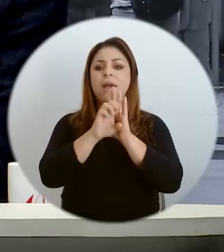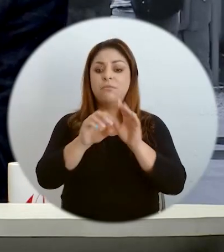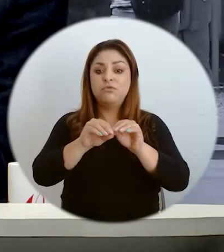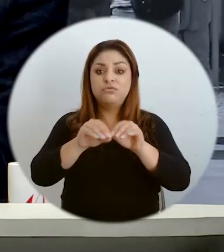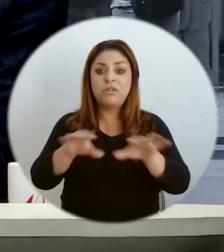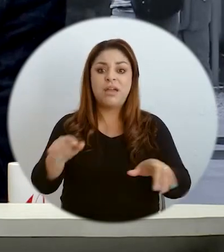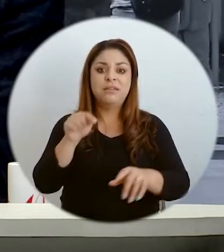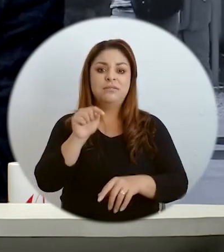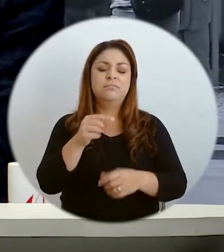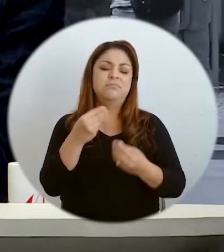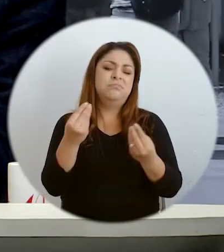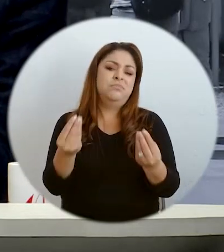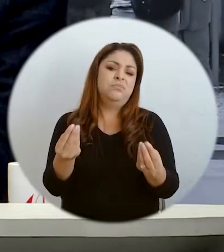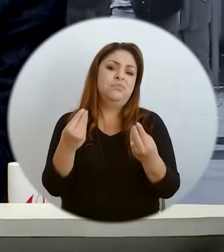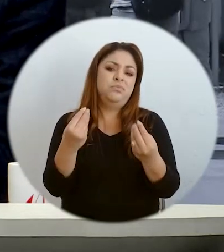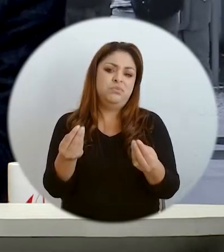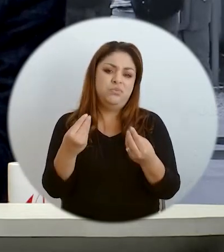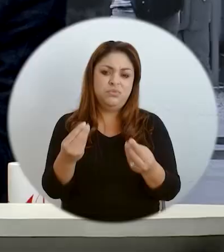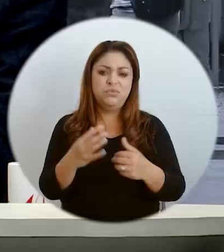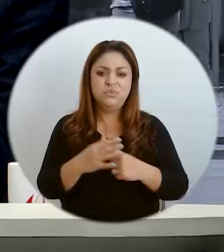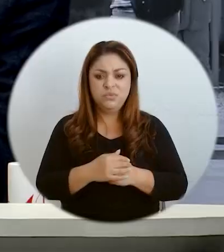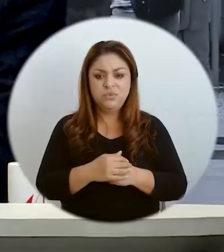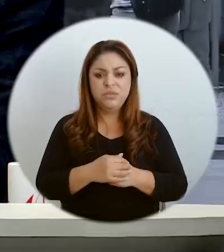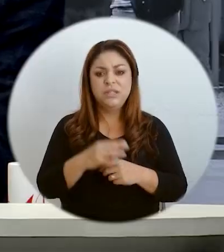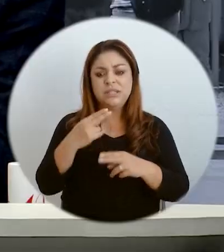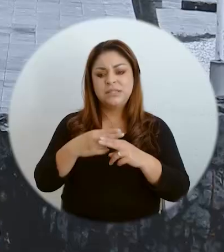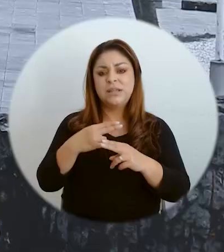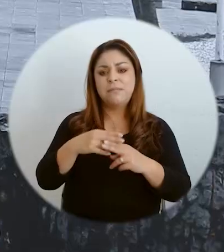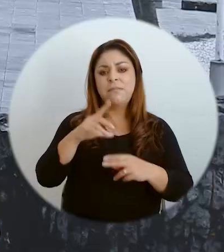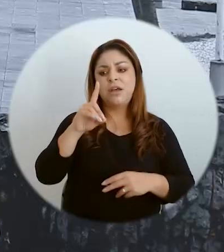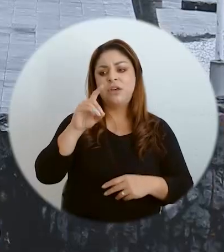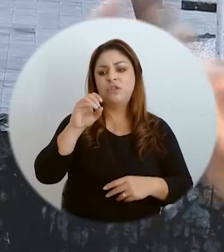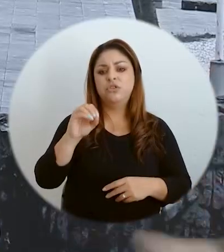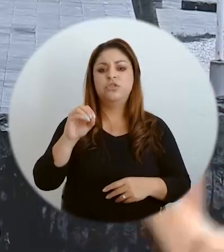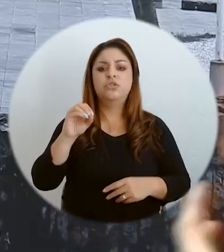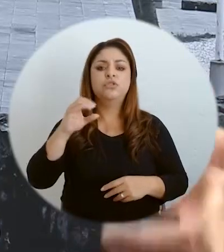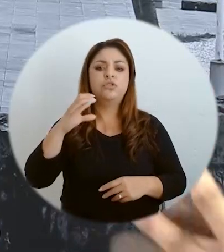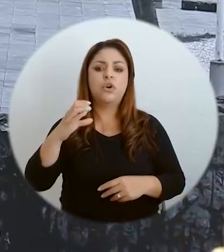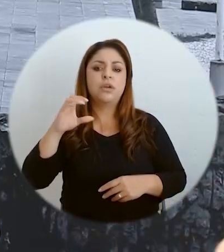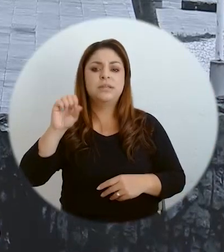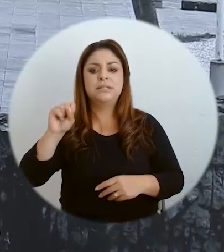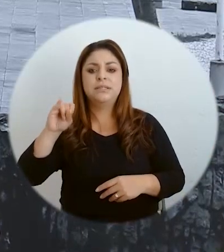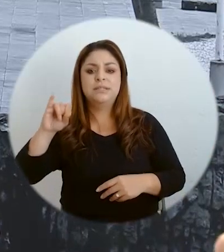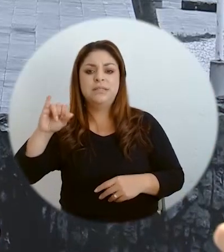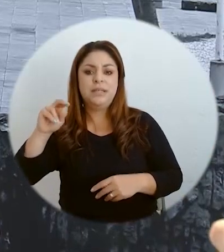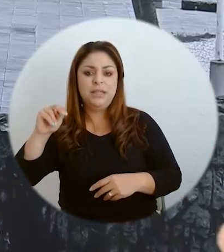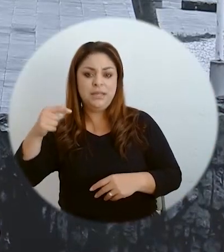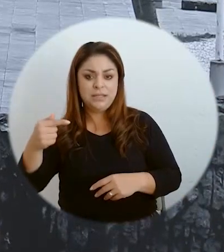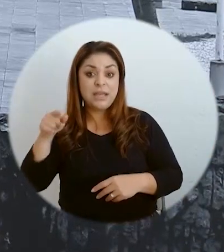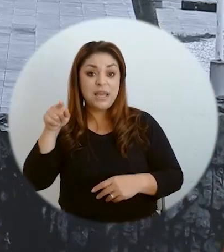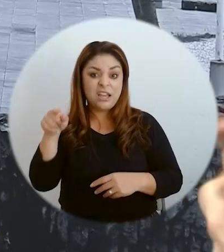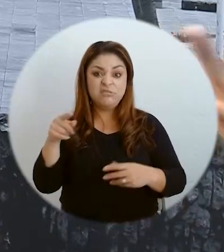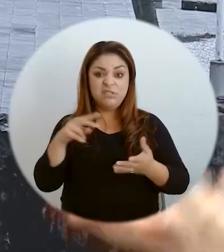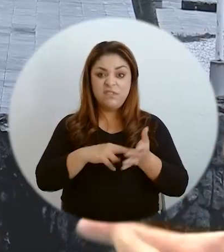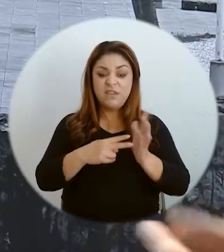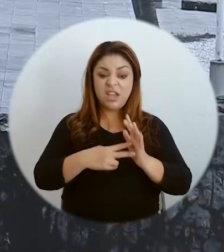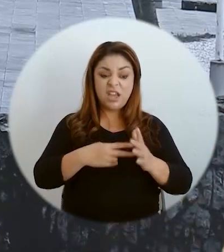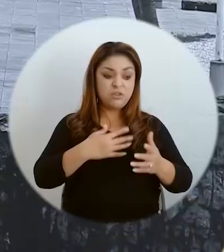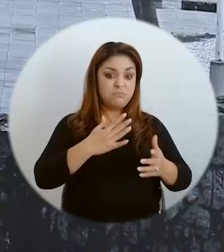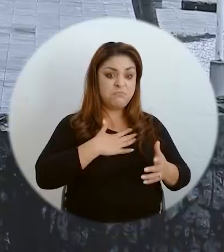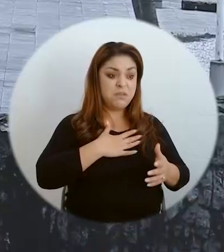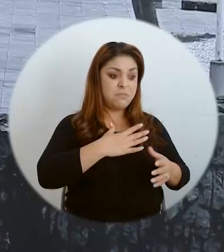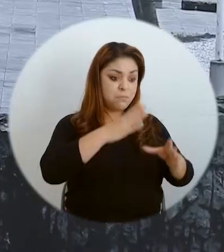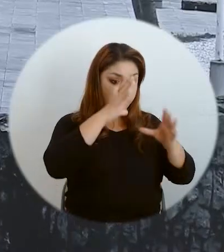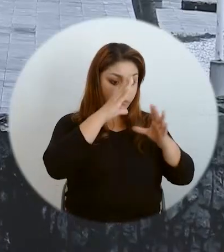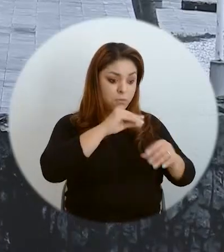en redes, por ejemplo. Sí. El doxing, cuando publican los datos personales de una persona, eso es otra forma